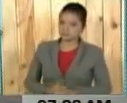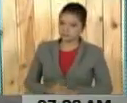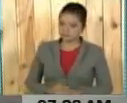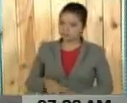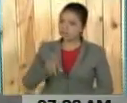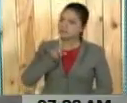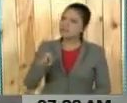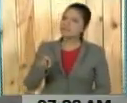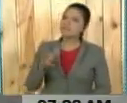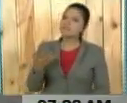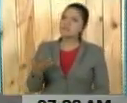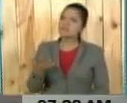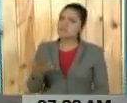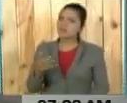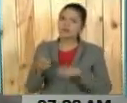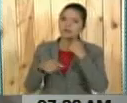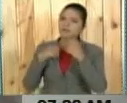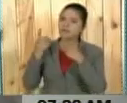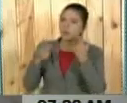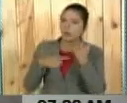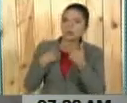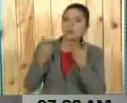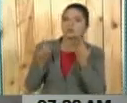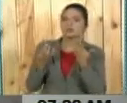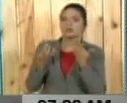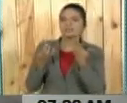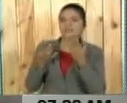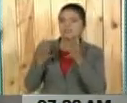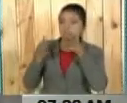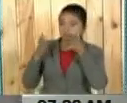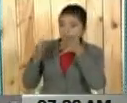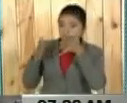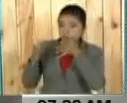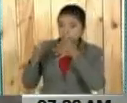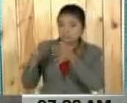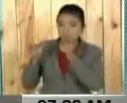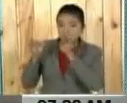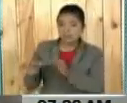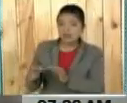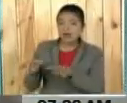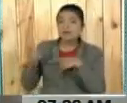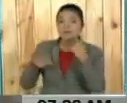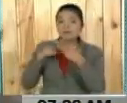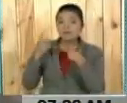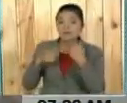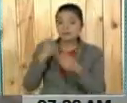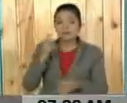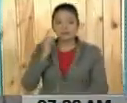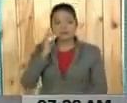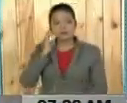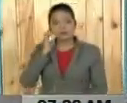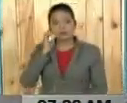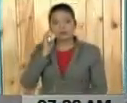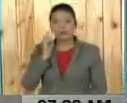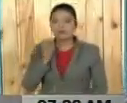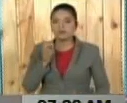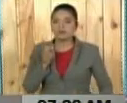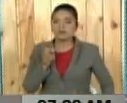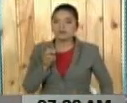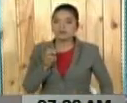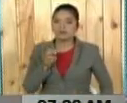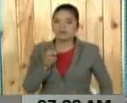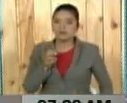ese discurso está muy enfocado, el discurso en el cual el presidente